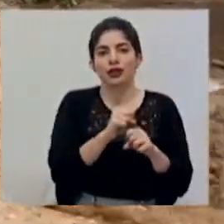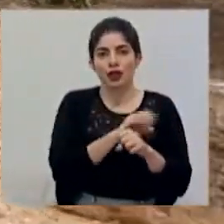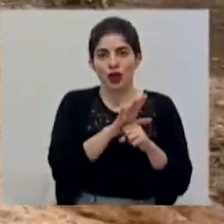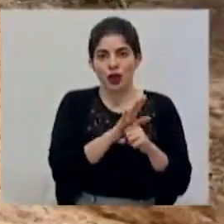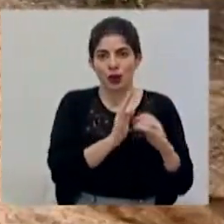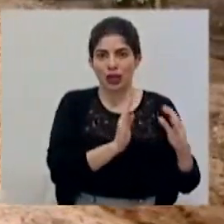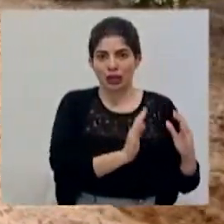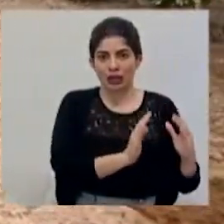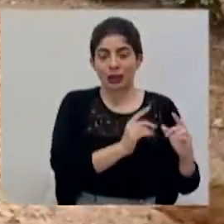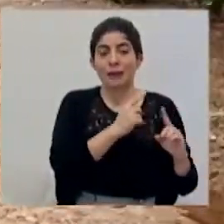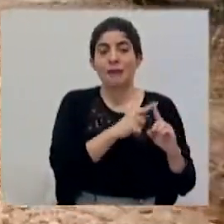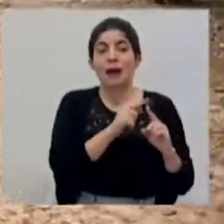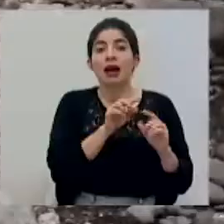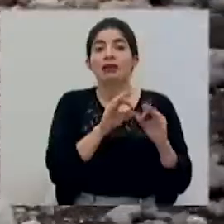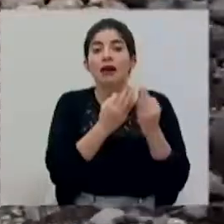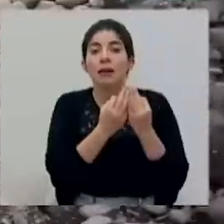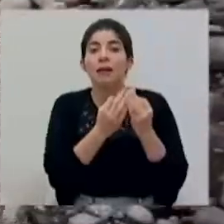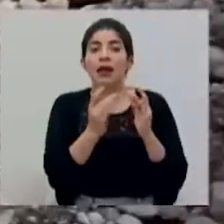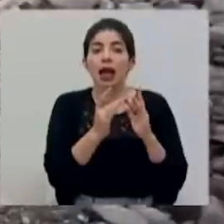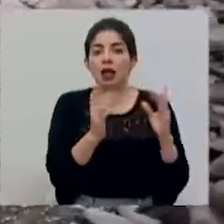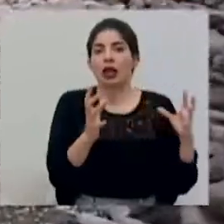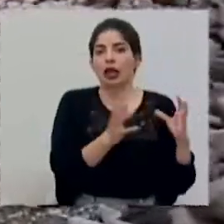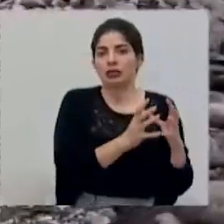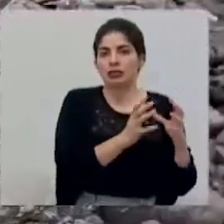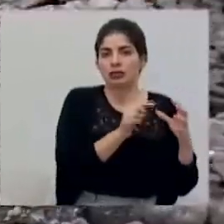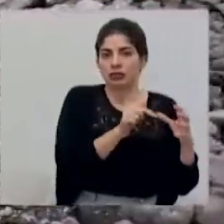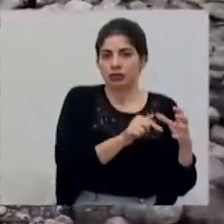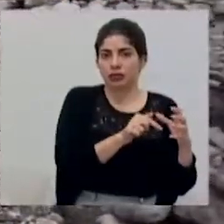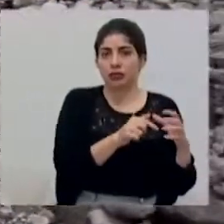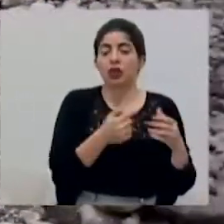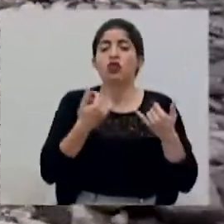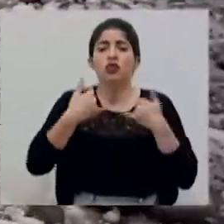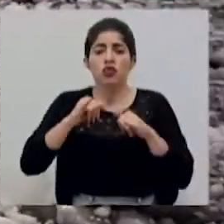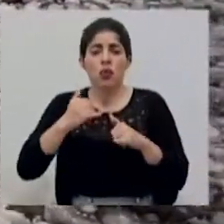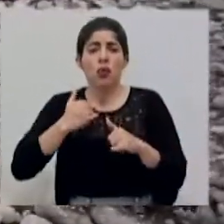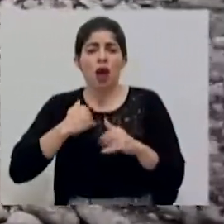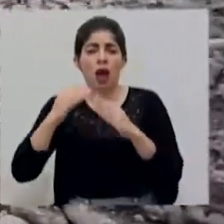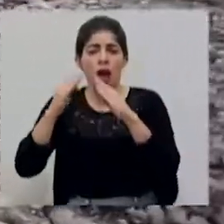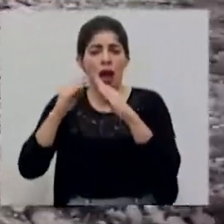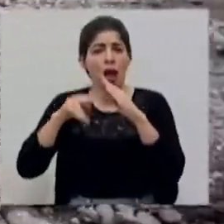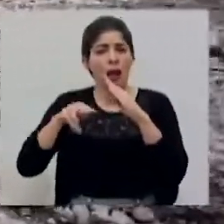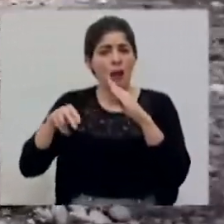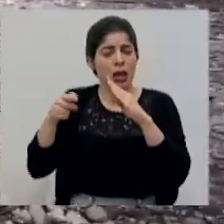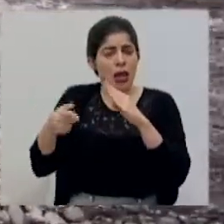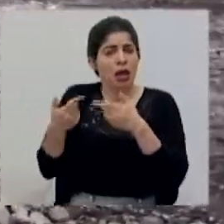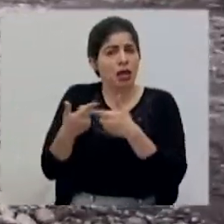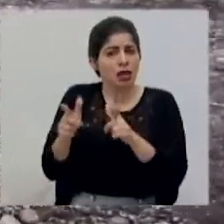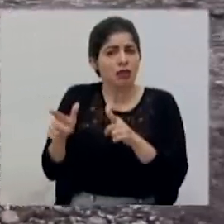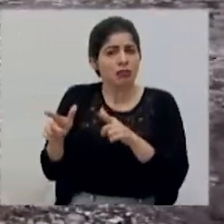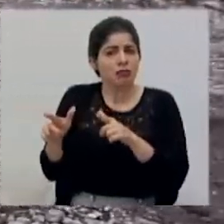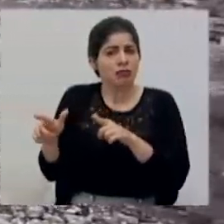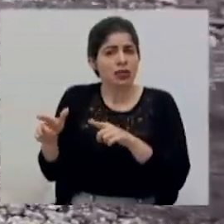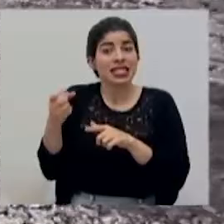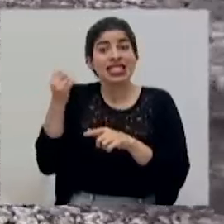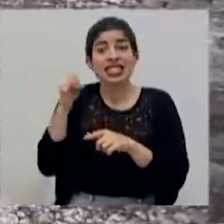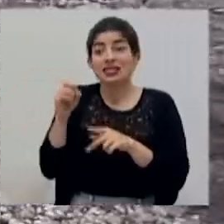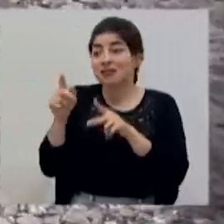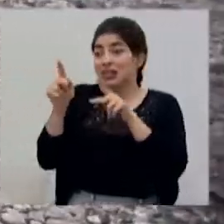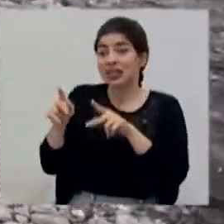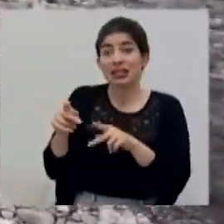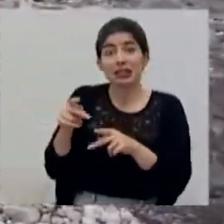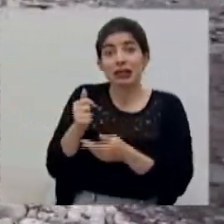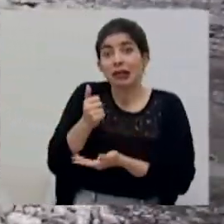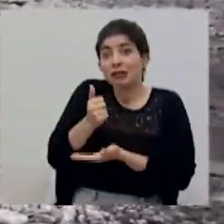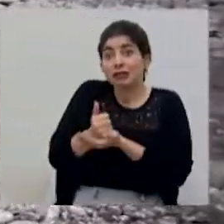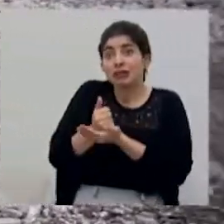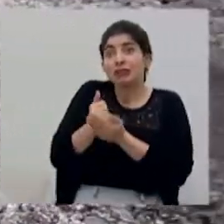sus respectivos contactos. Nosotros mantenemos disponibilidad de albergues para personas que no puedan hacer el aislamiento en sus casas